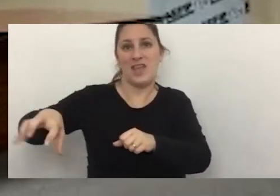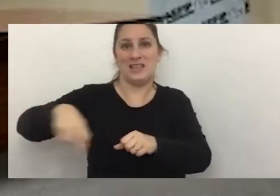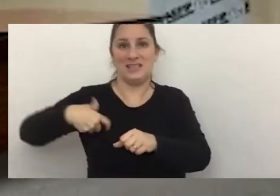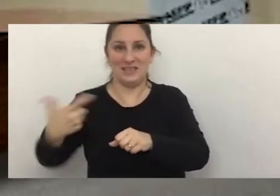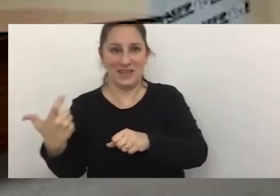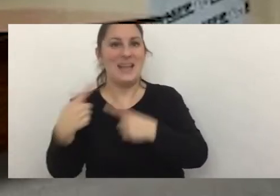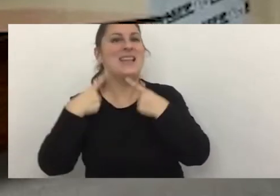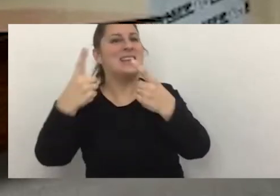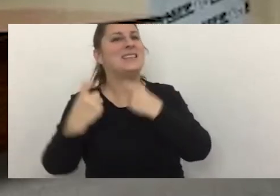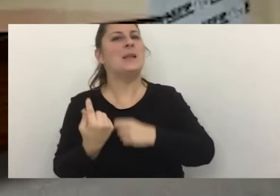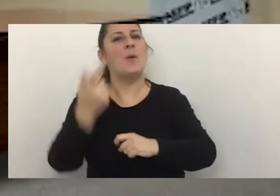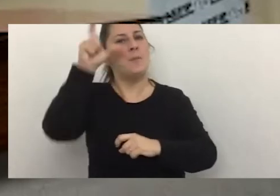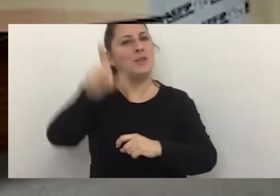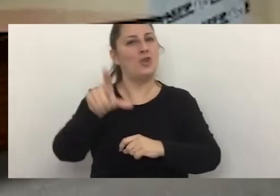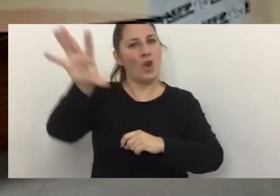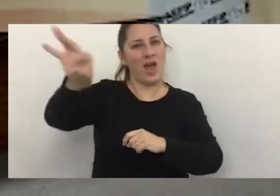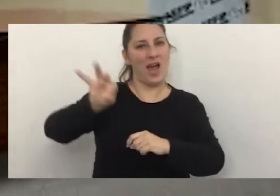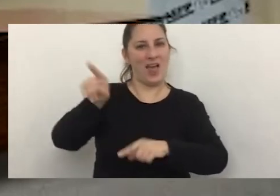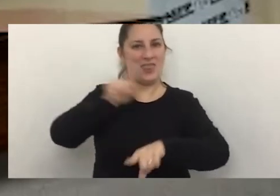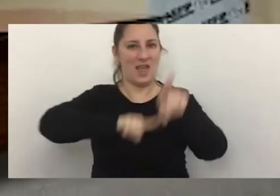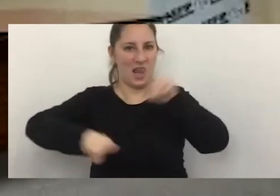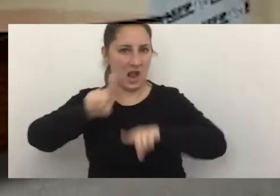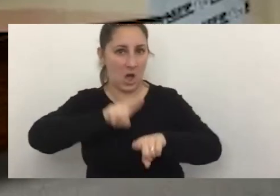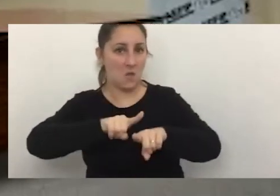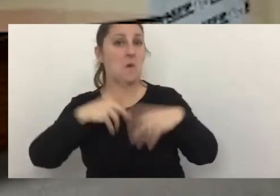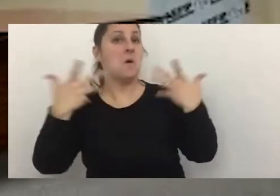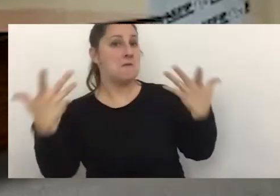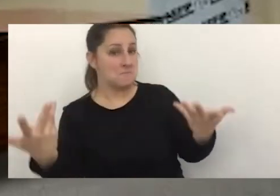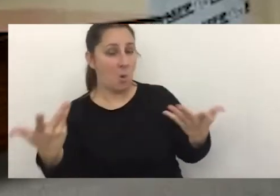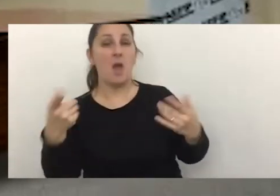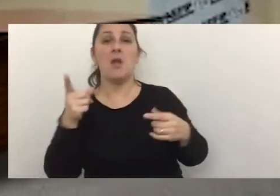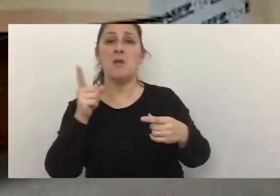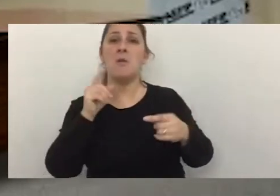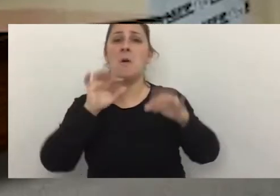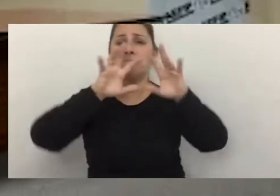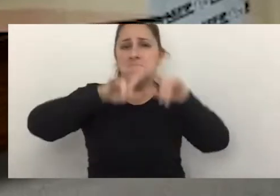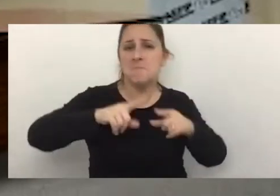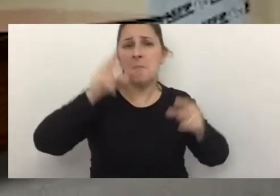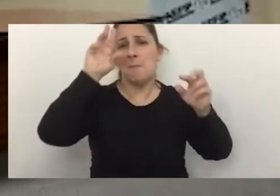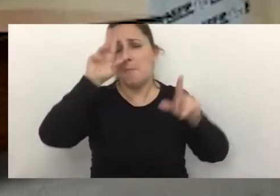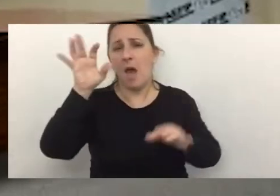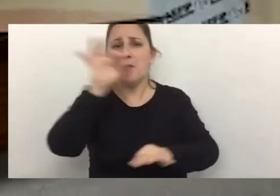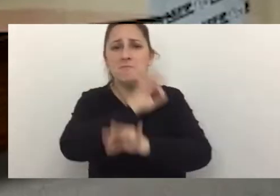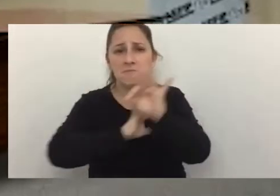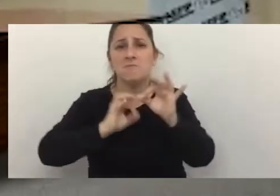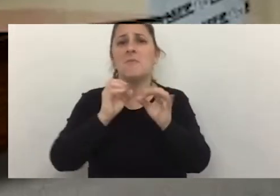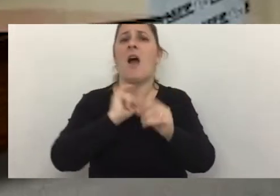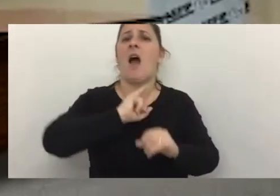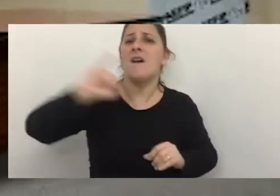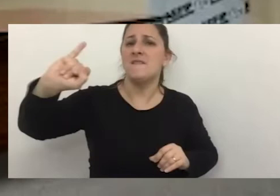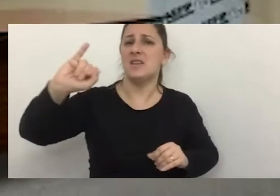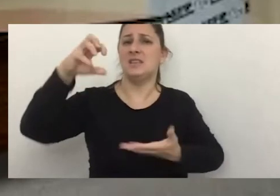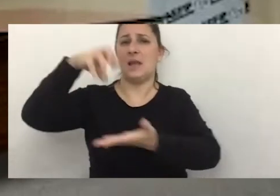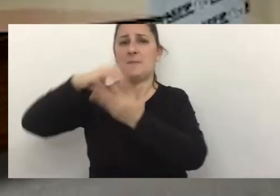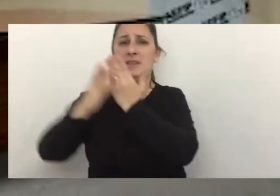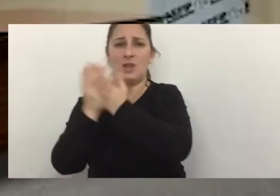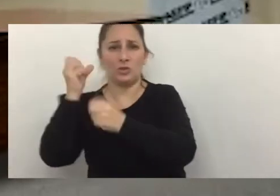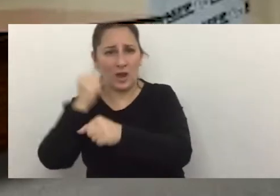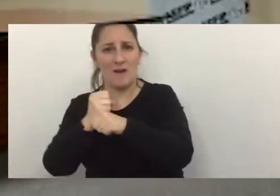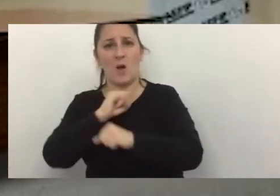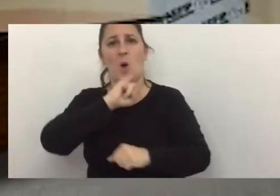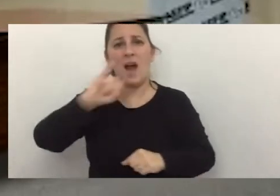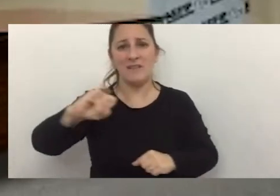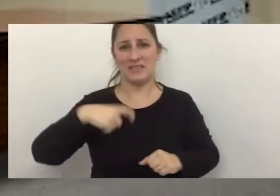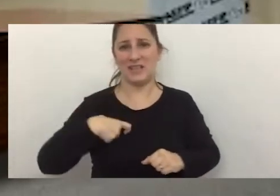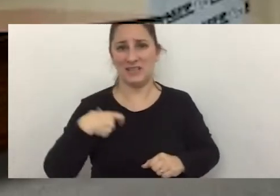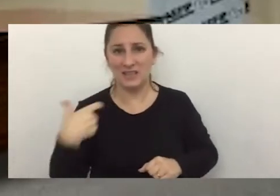un delegado. Bueno, se ponen a hacer las tratativas para comunicar al Ministerio de Trabajo, comunicar al sindicato, que se va a